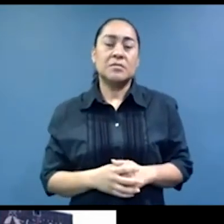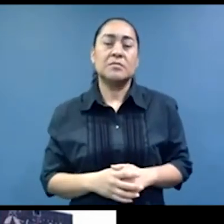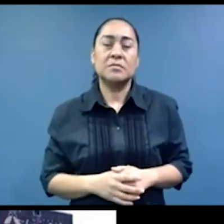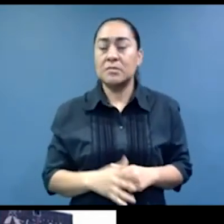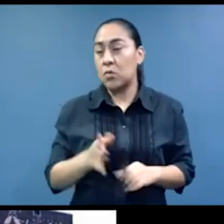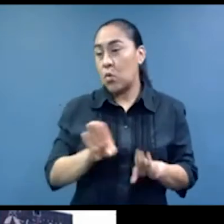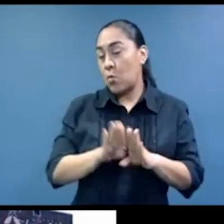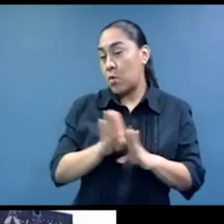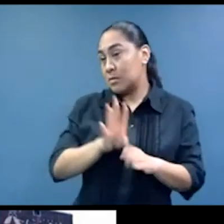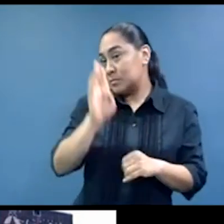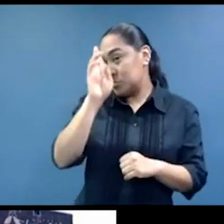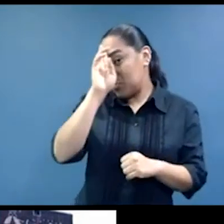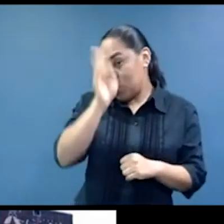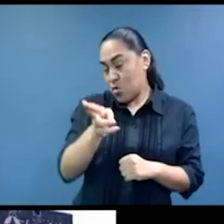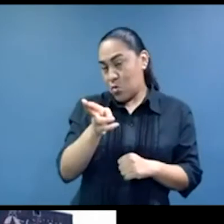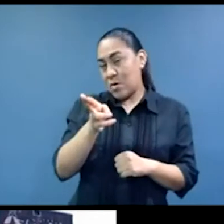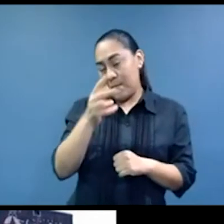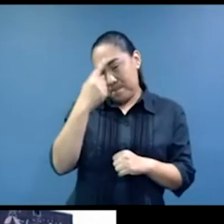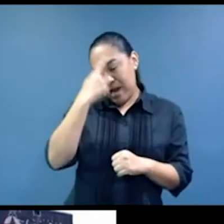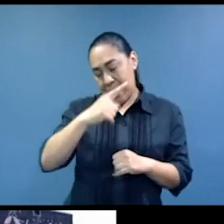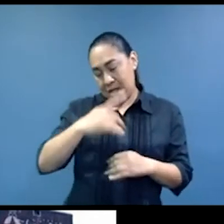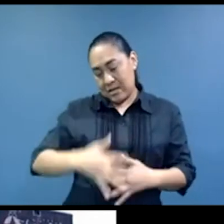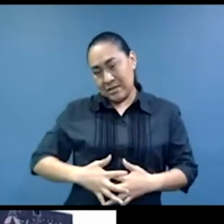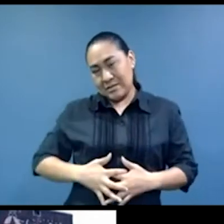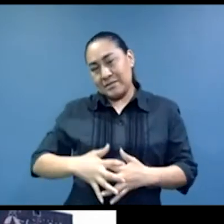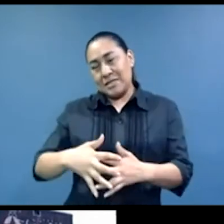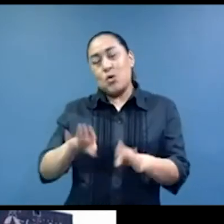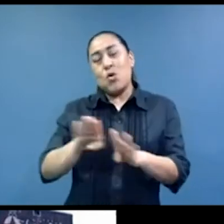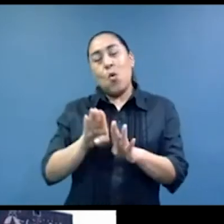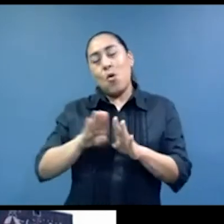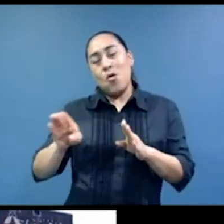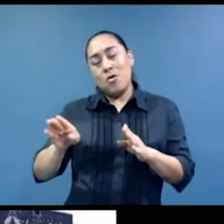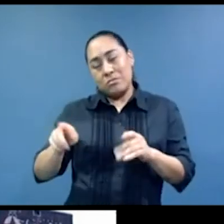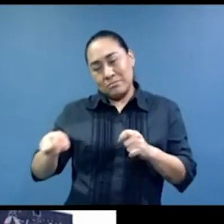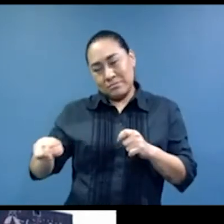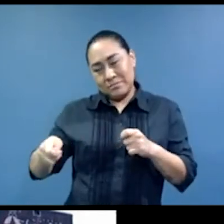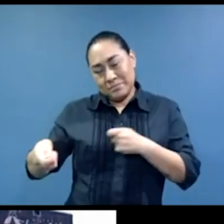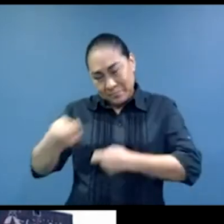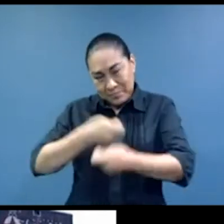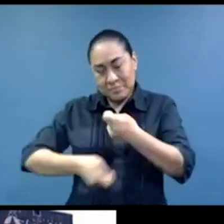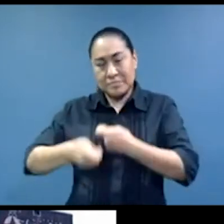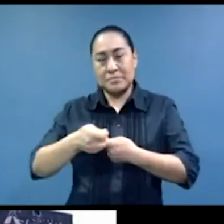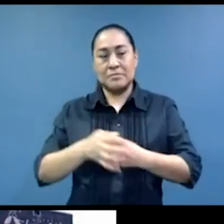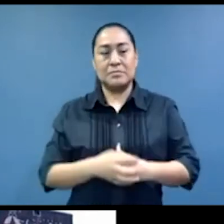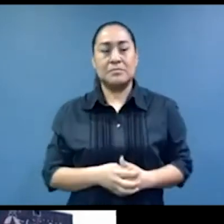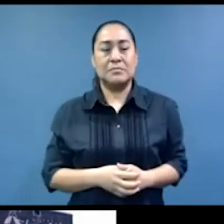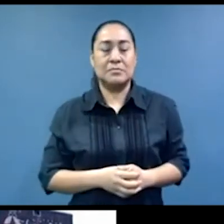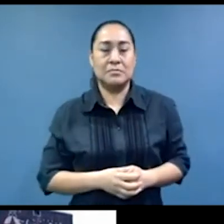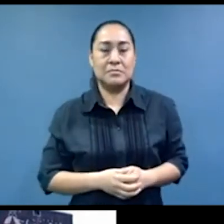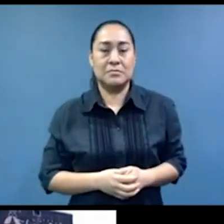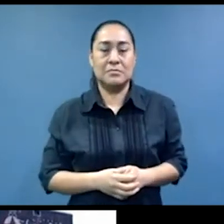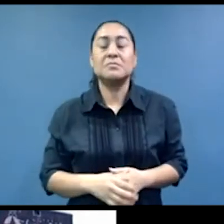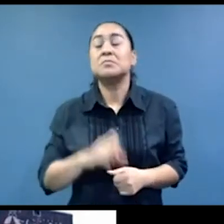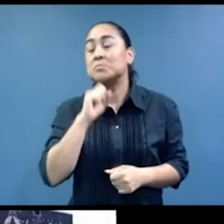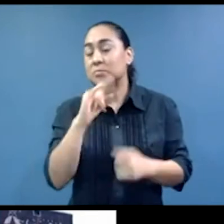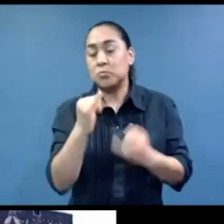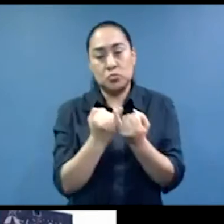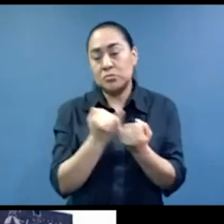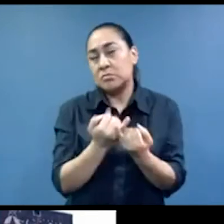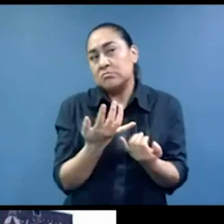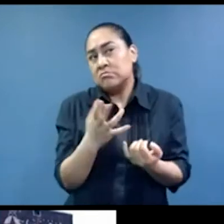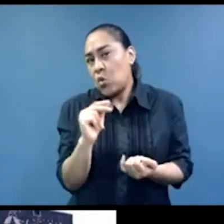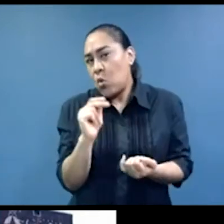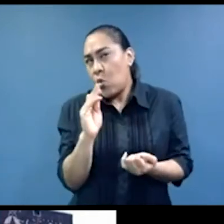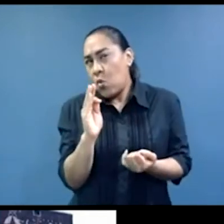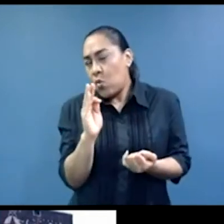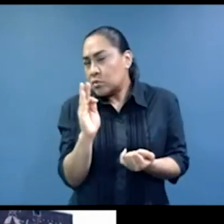prohibición de la gestación por sustitución, pero también estoy completamente en contra de que no haya una regulación, porque